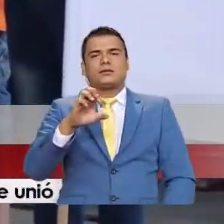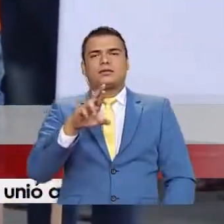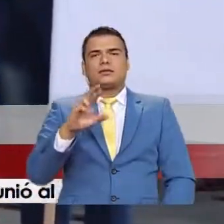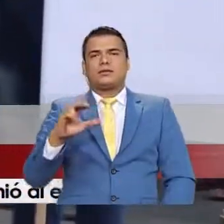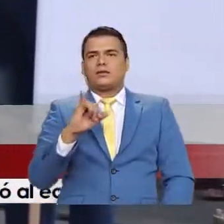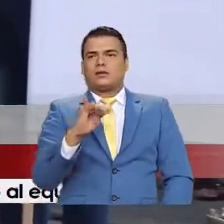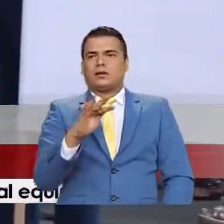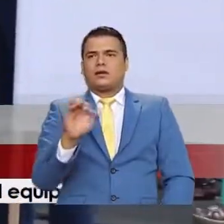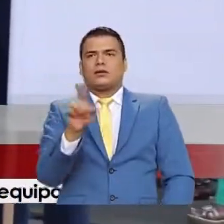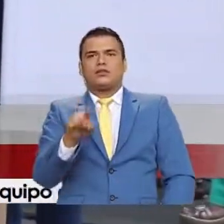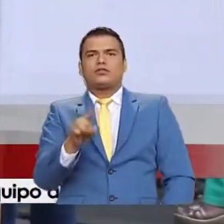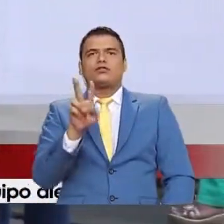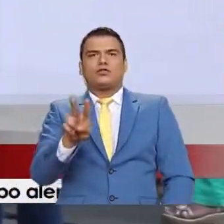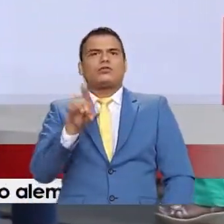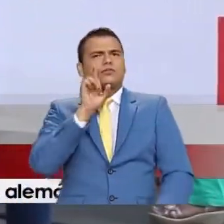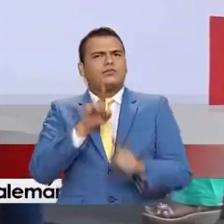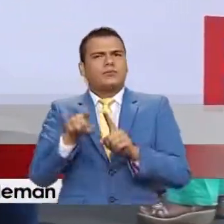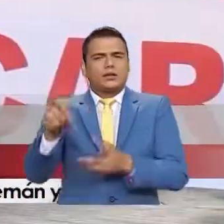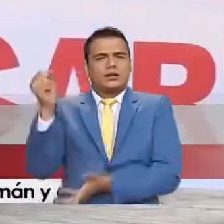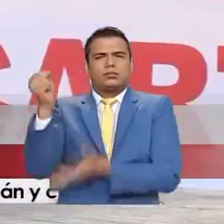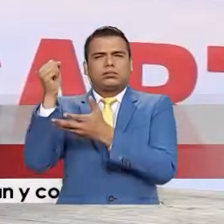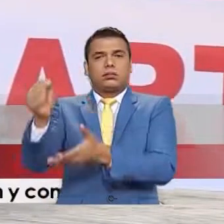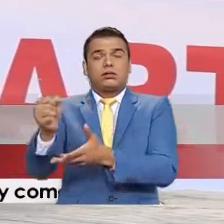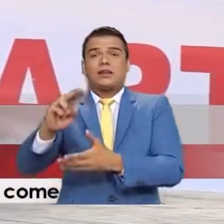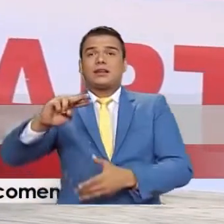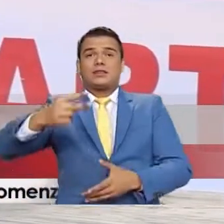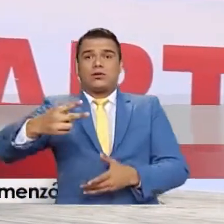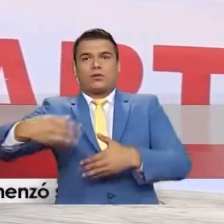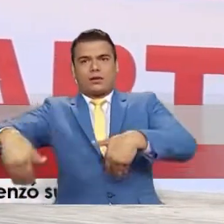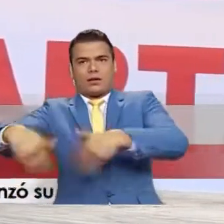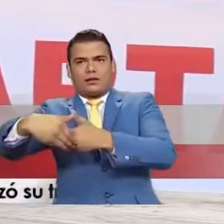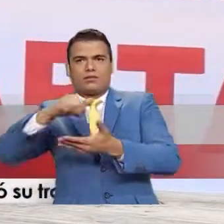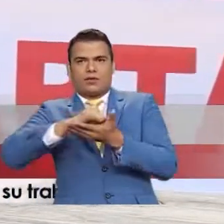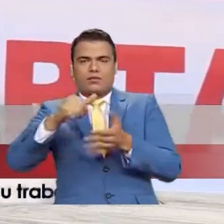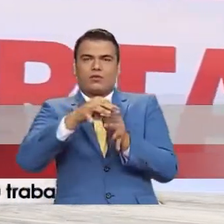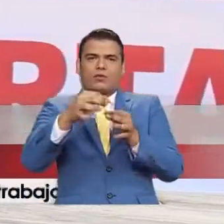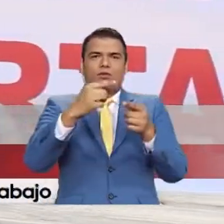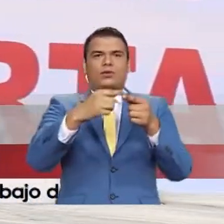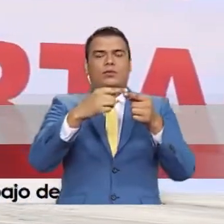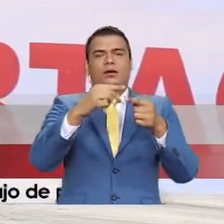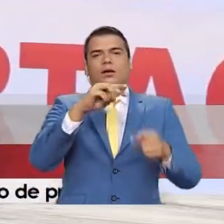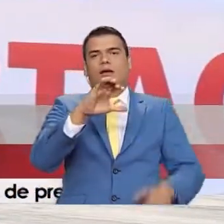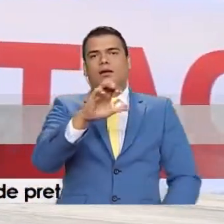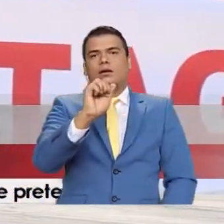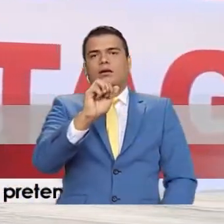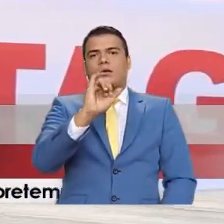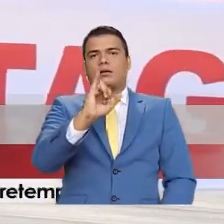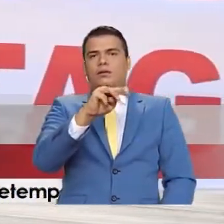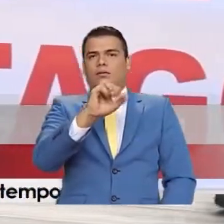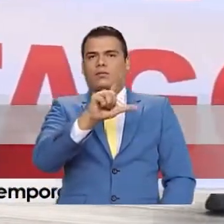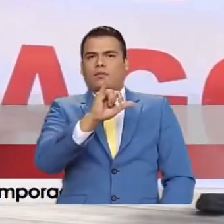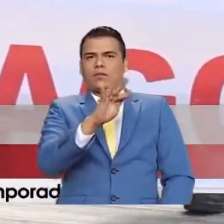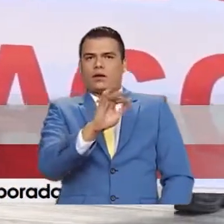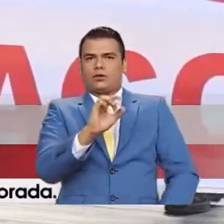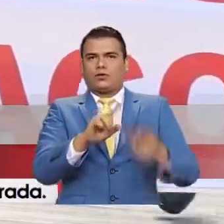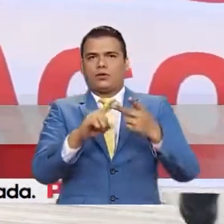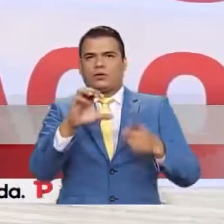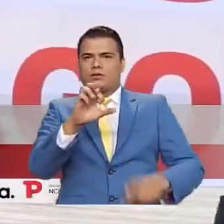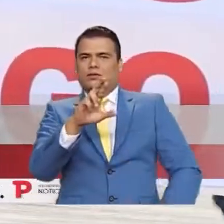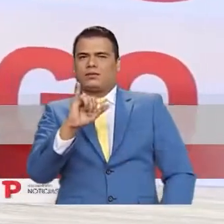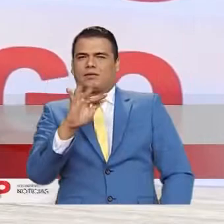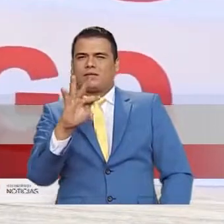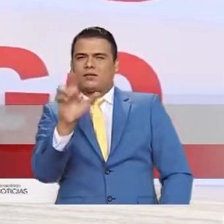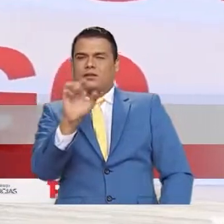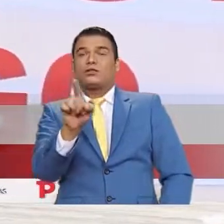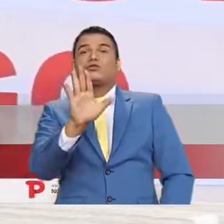10.5 kilómetros de la segunda calzada entre los corregimientos Caimalito y Cerritos de Pereira, peaje que según los